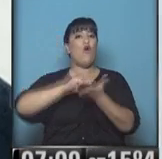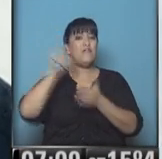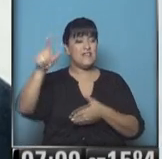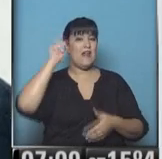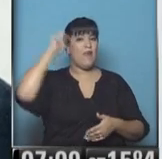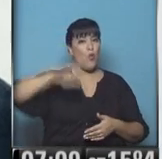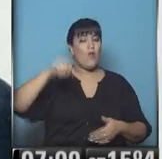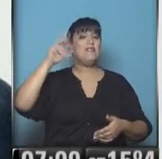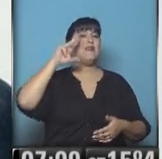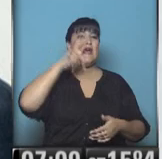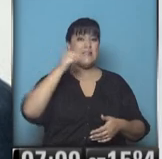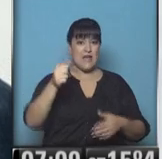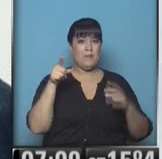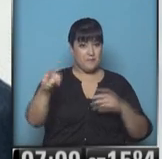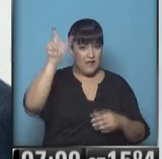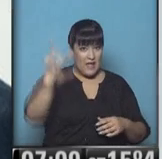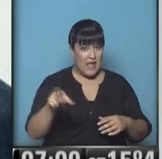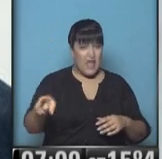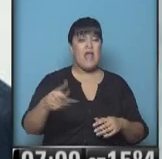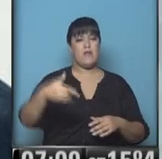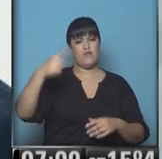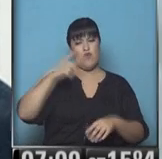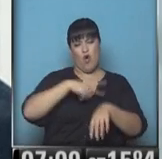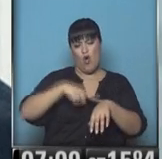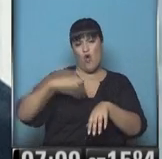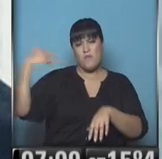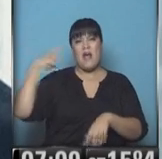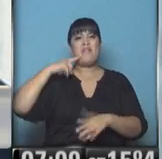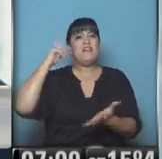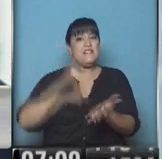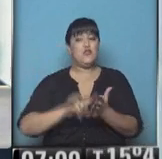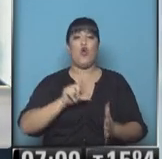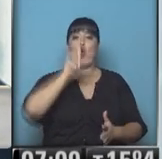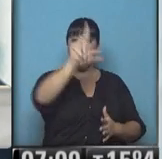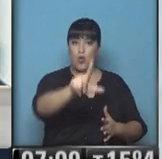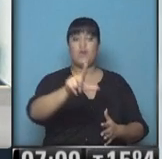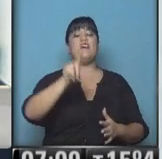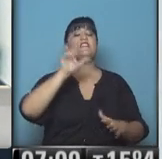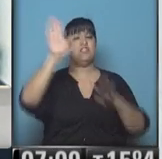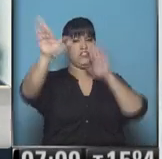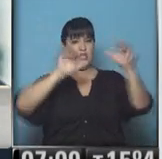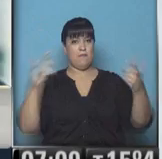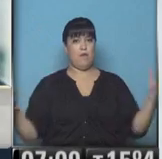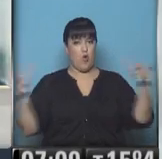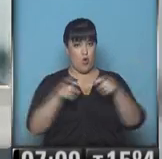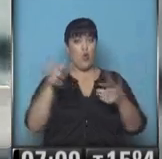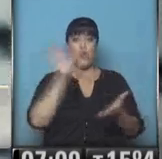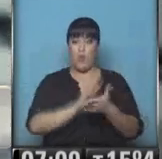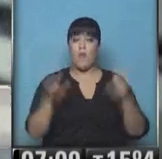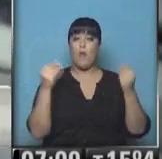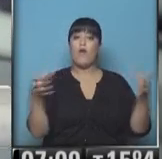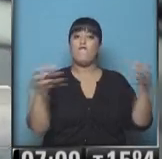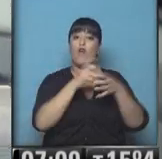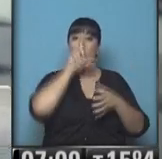quien en las últimas horas decidió convocar para el próximo lunes a las partes. Hay un pedido por parte de los